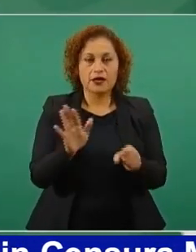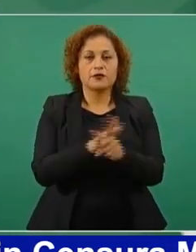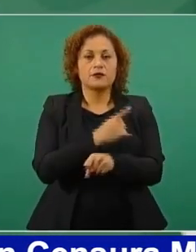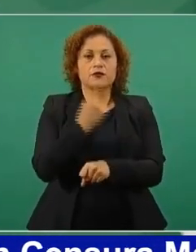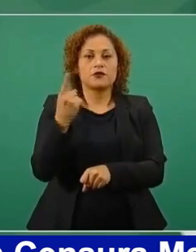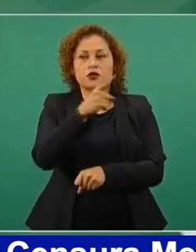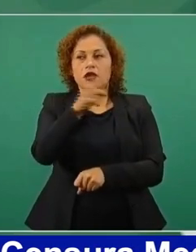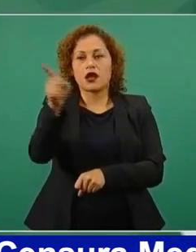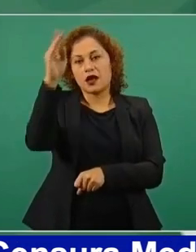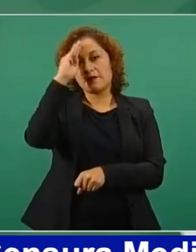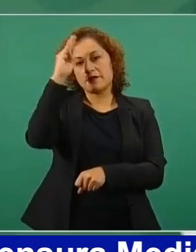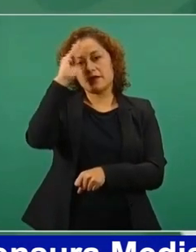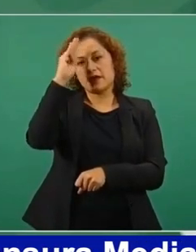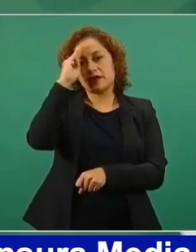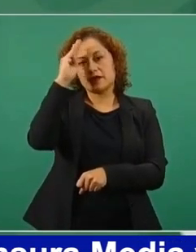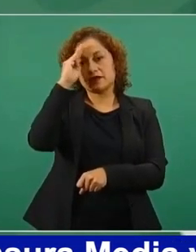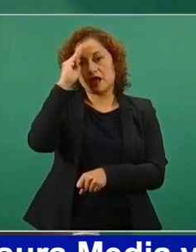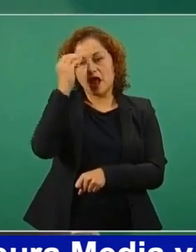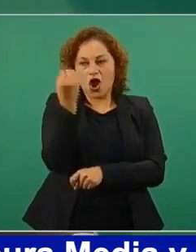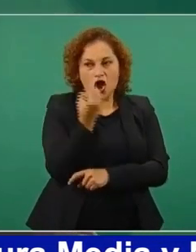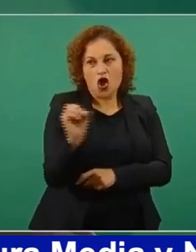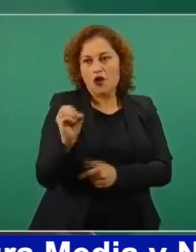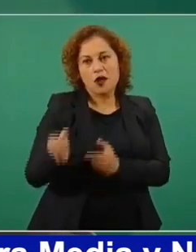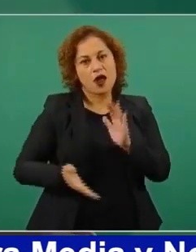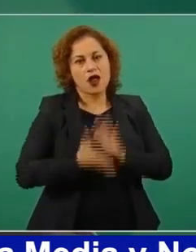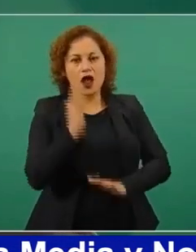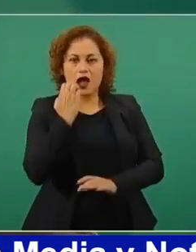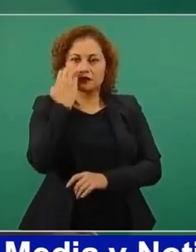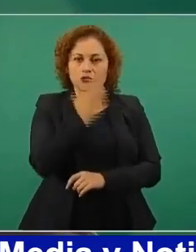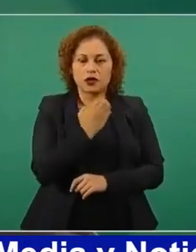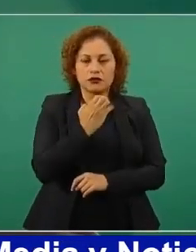se vaya a pensar que va a ser obligatorio y